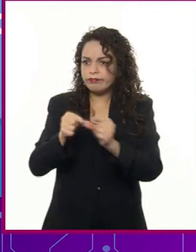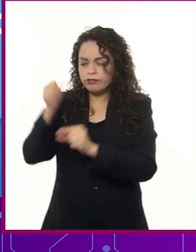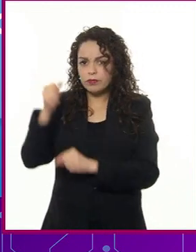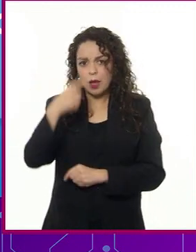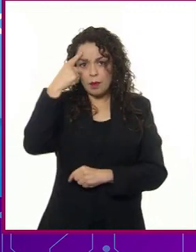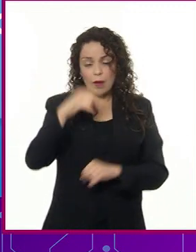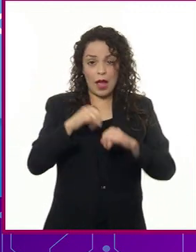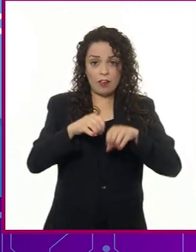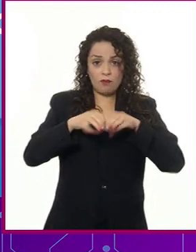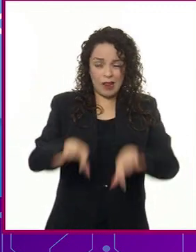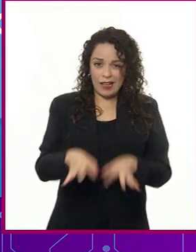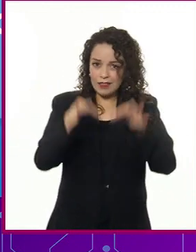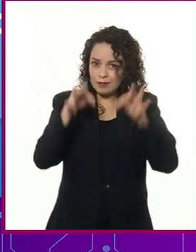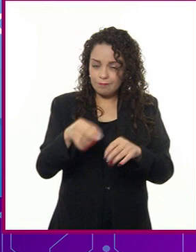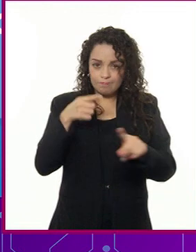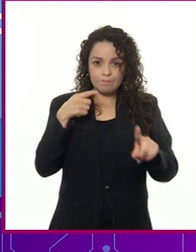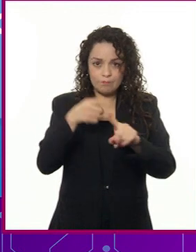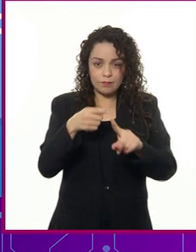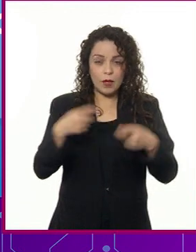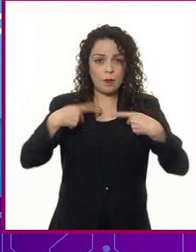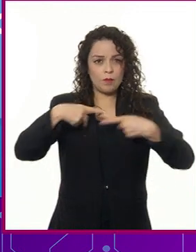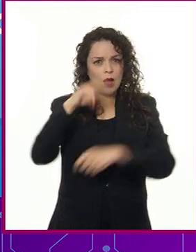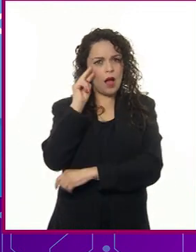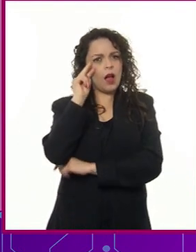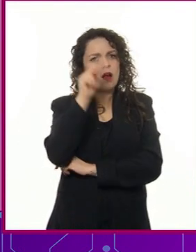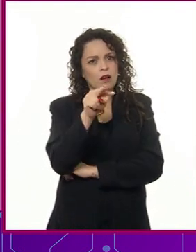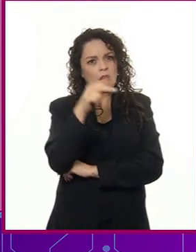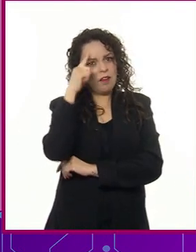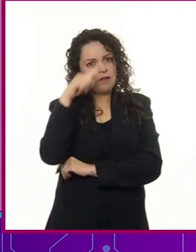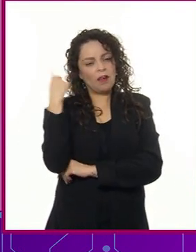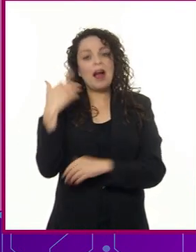a toda persona que mantenga un contacto visual con el mismo.